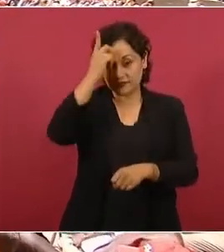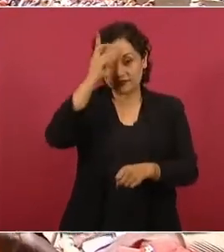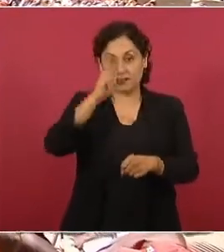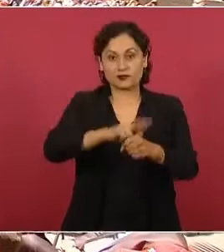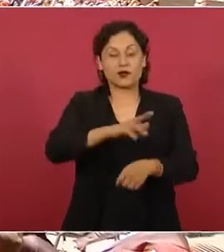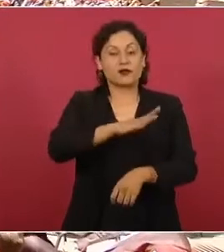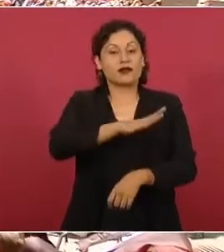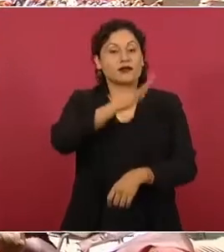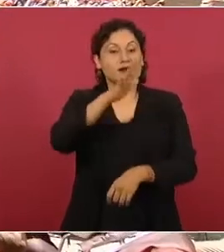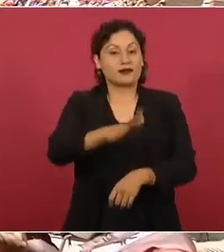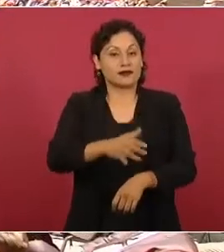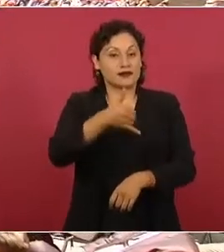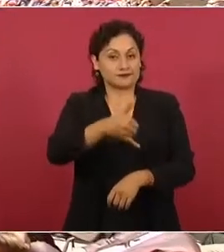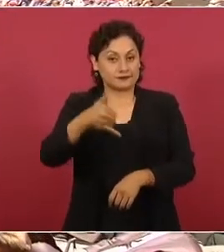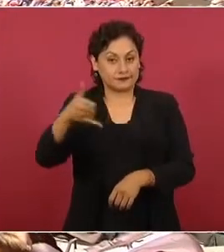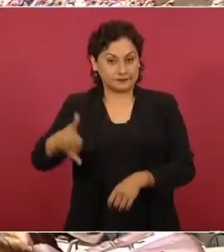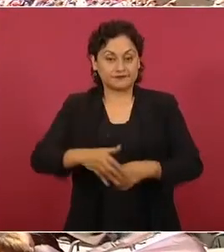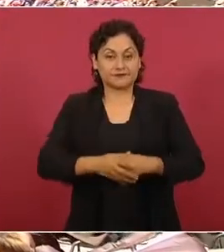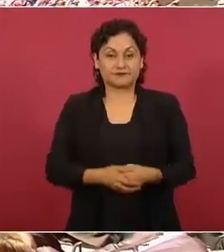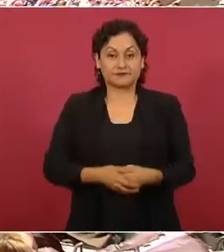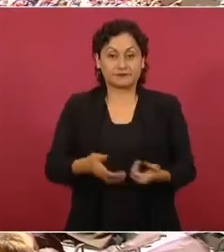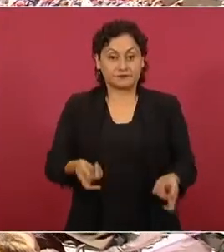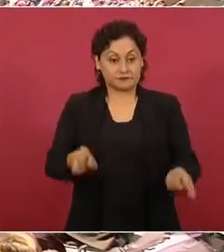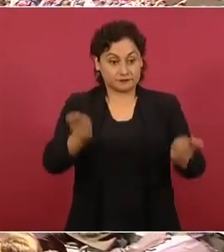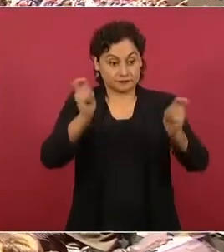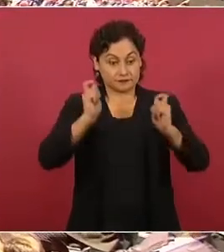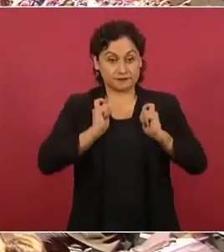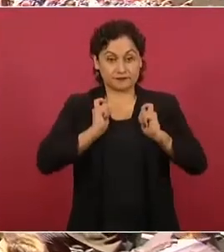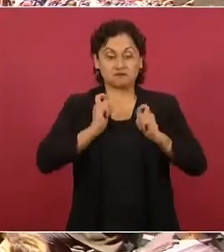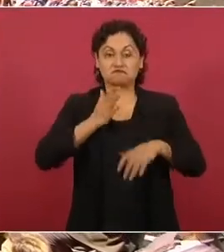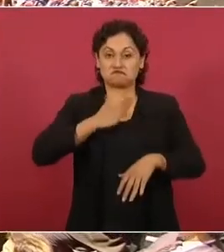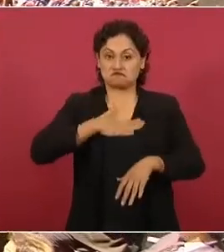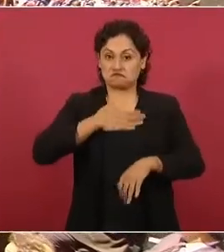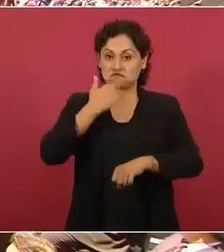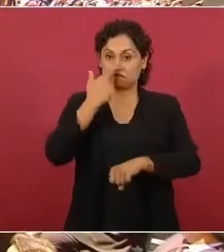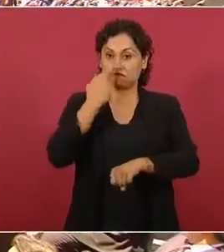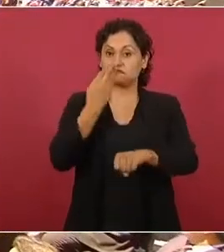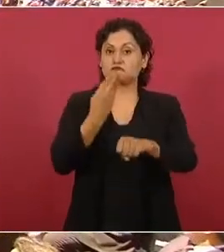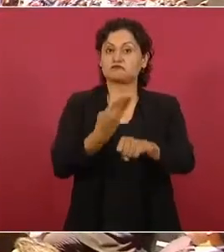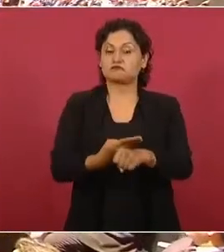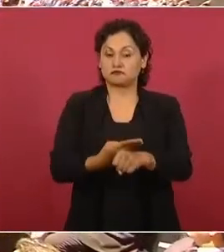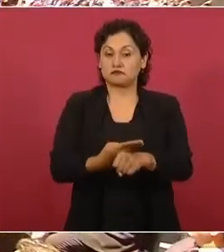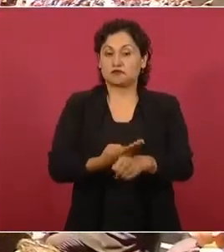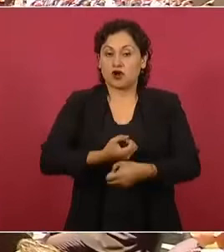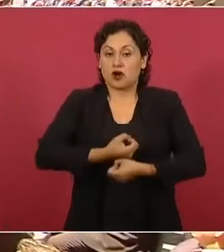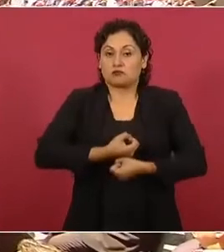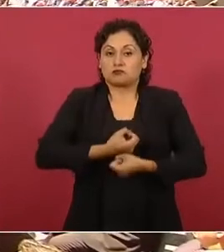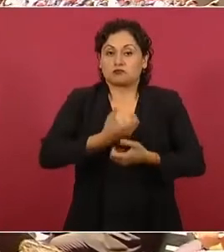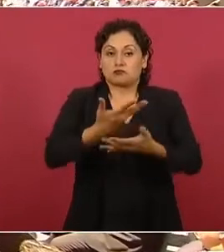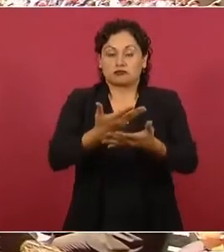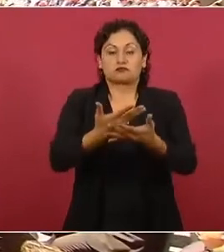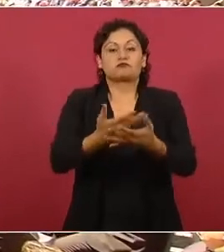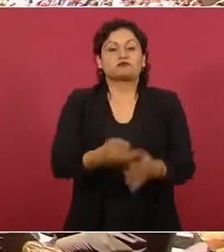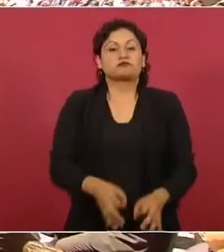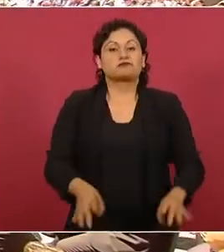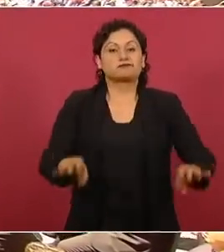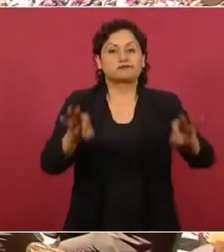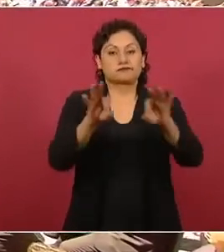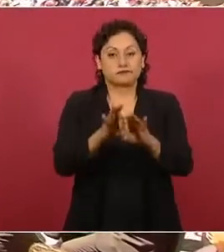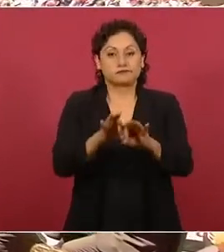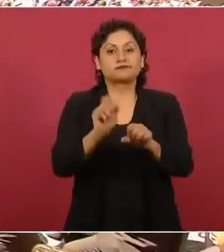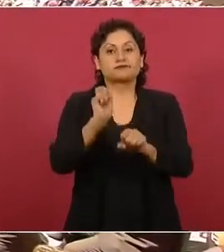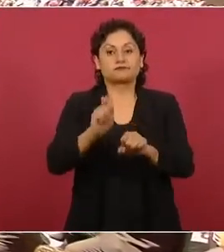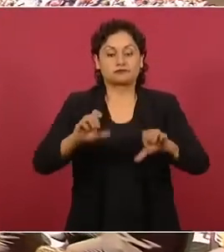Tengo el honor y la responsabilidad de expresar, en ocasión tan significativa, el sentir del sector de